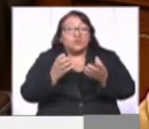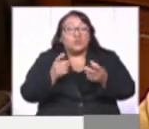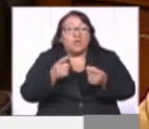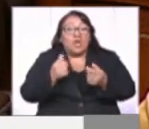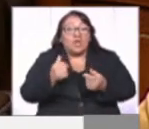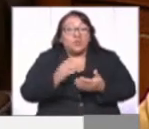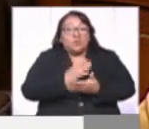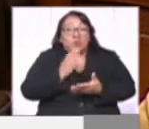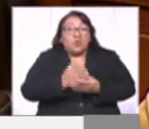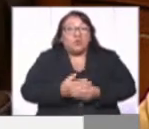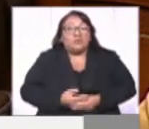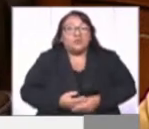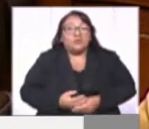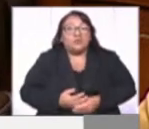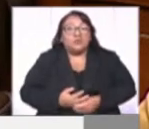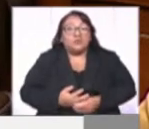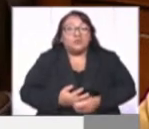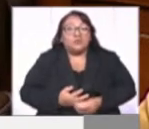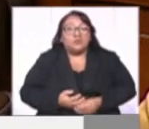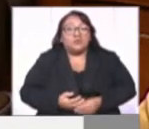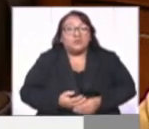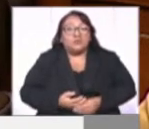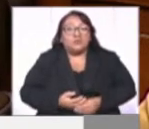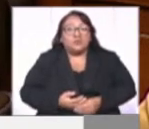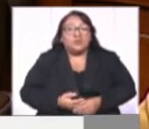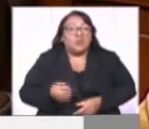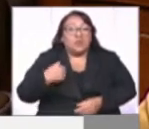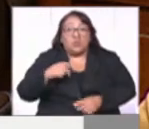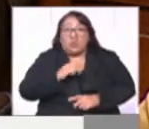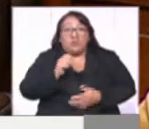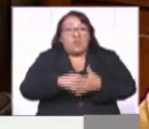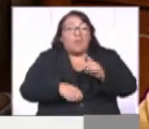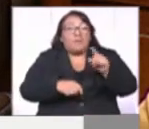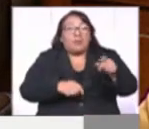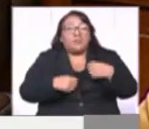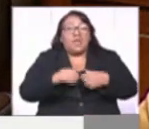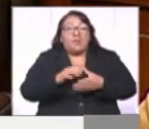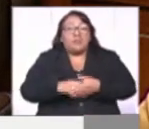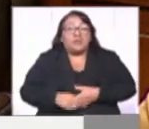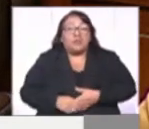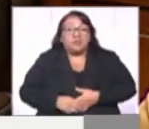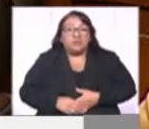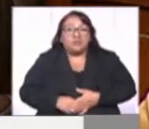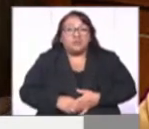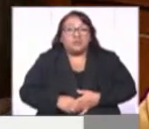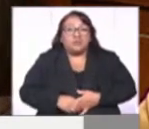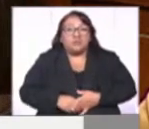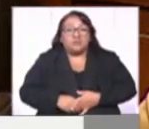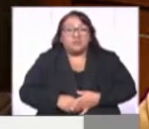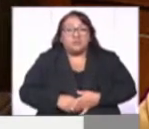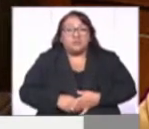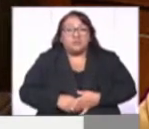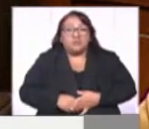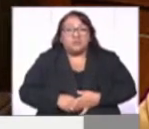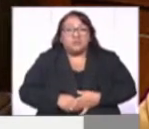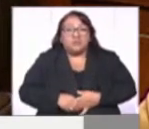una causa que no he firmado yo, pero que mi colega del mismo estudio sí ha